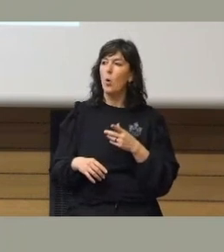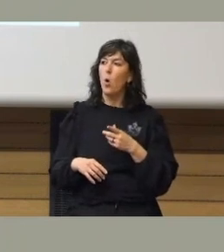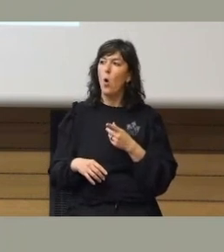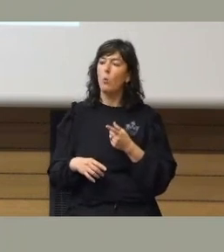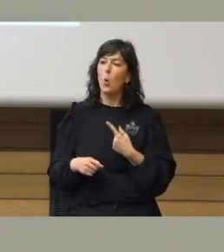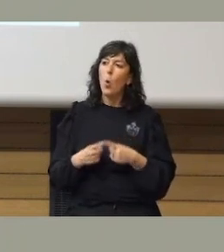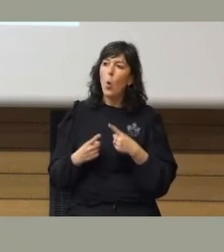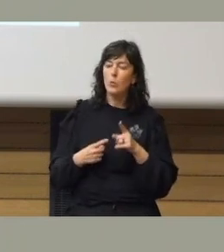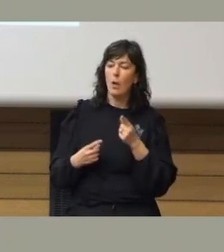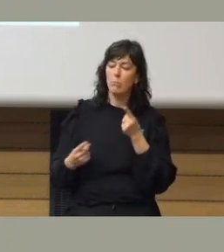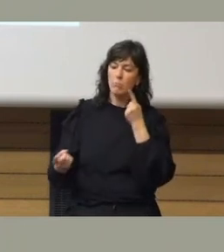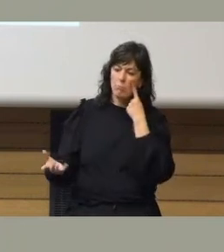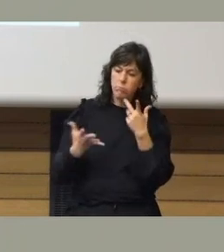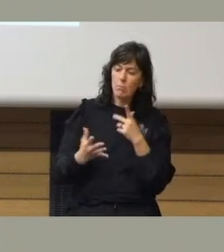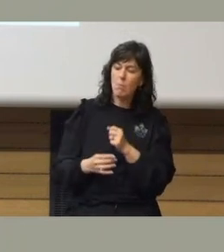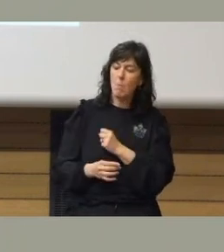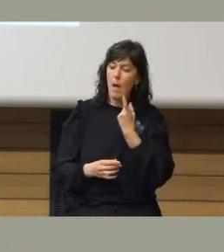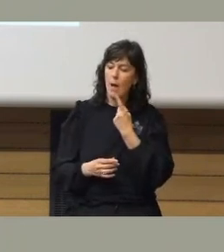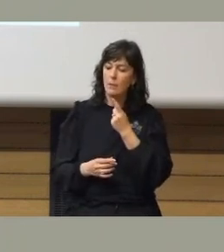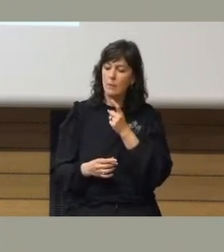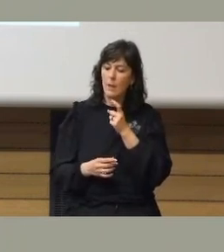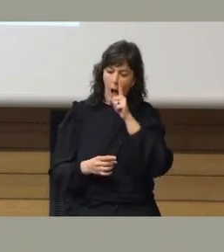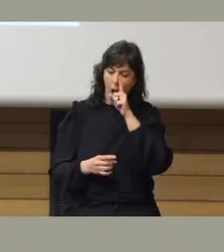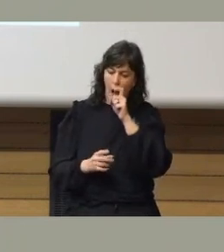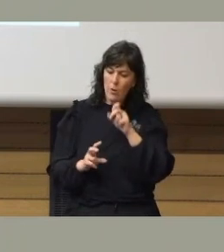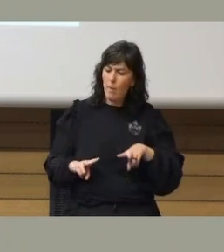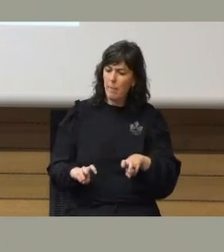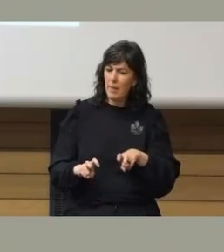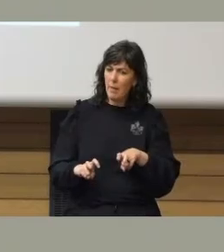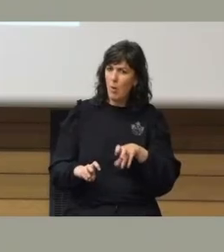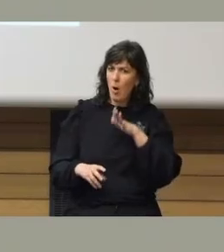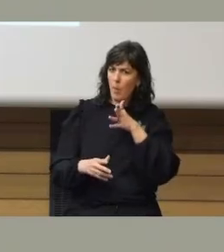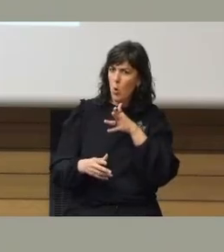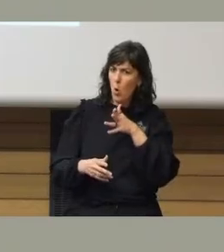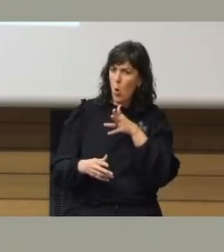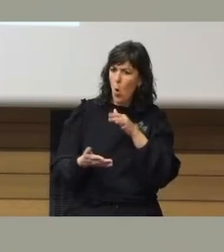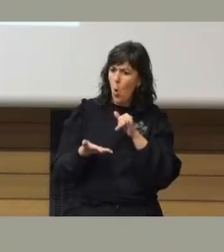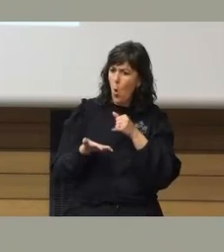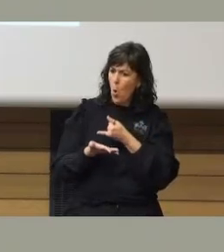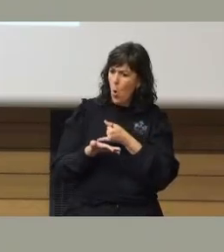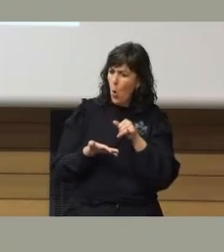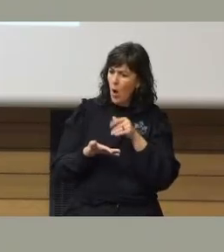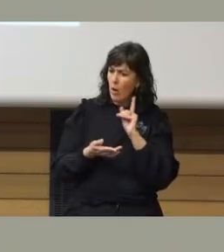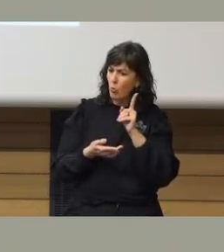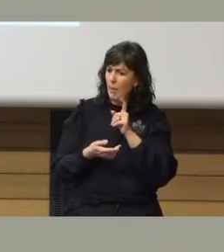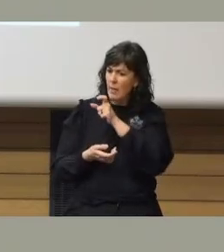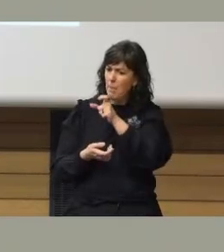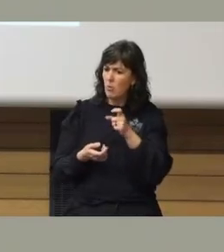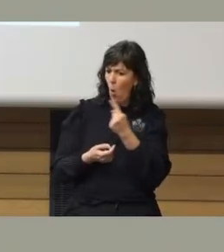era, los primeros años era, ¿por qué por cocaína solo se han atendido a 11 personas? ¿En la noche se consume